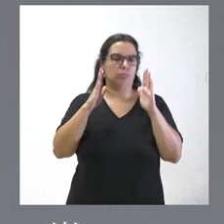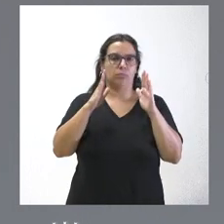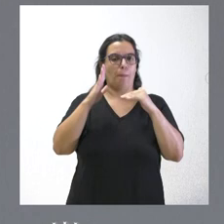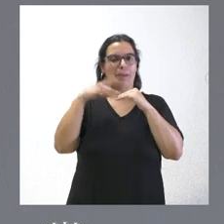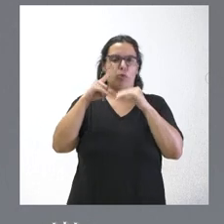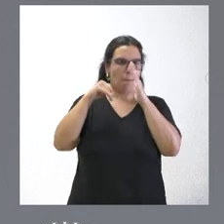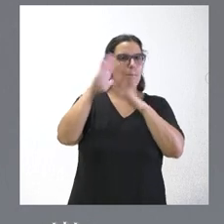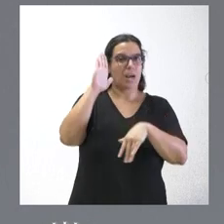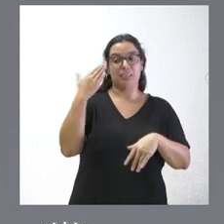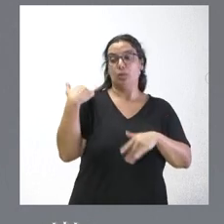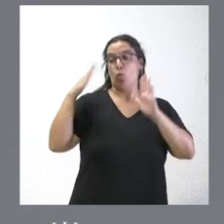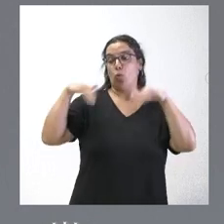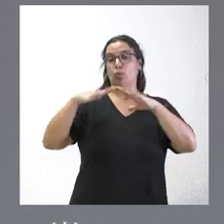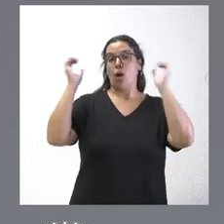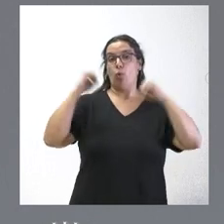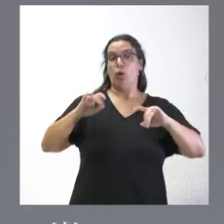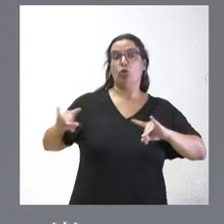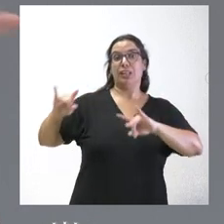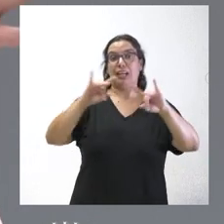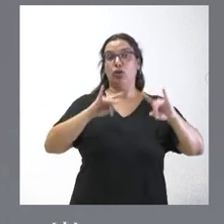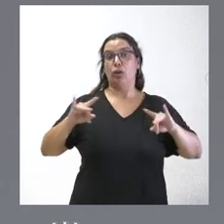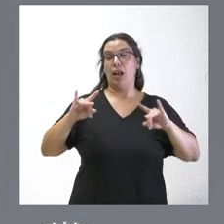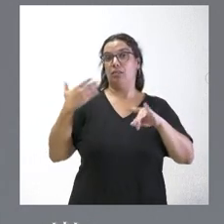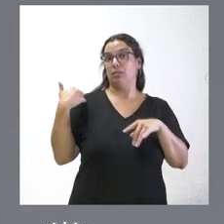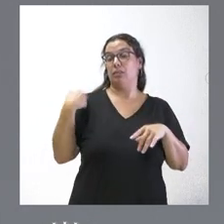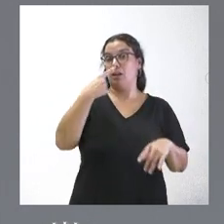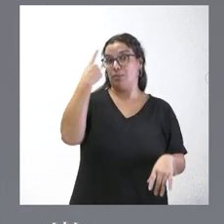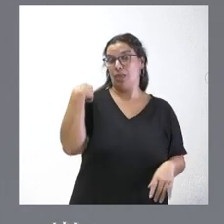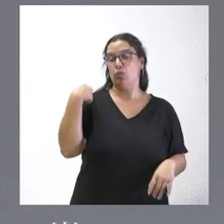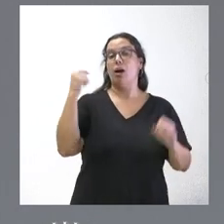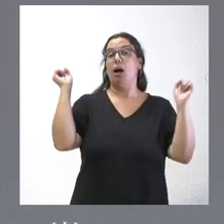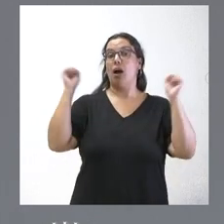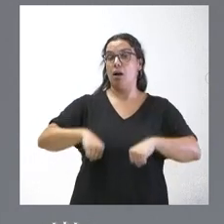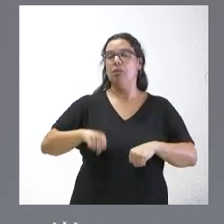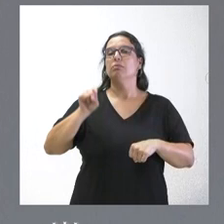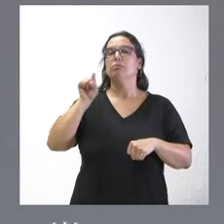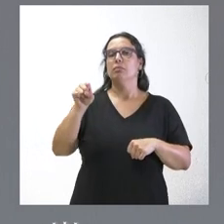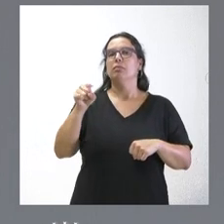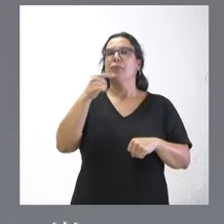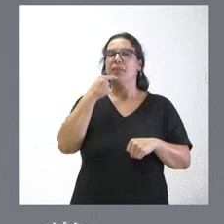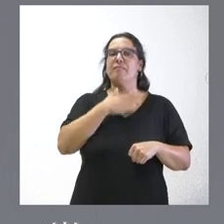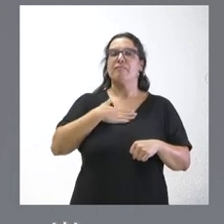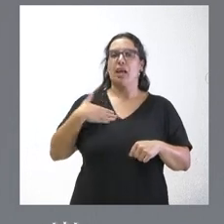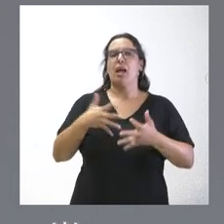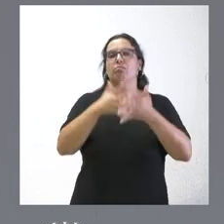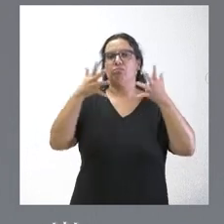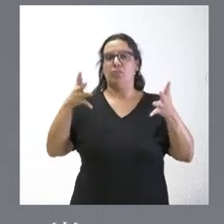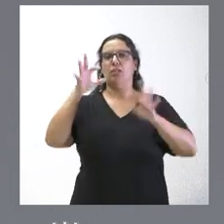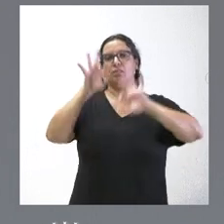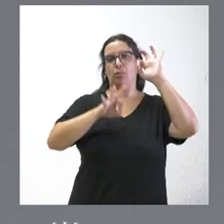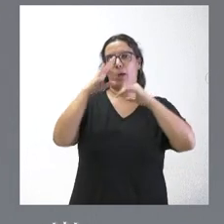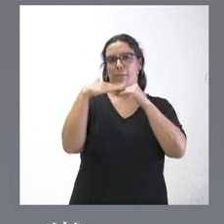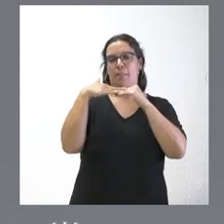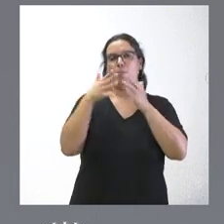por encima en el último acuerdo territorial que se aprobó que se aprobó el año pasado se planteaba una ampliación de esos